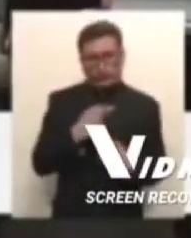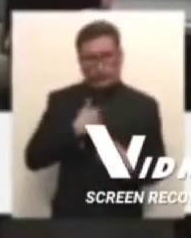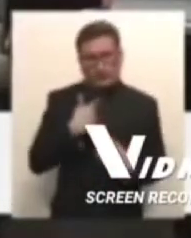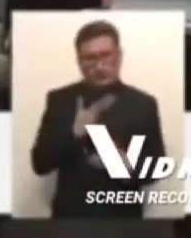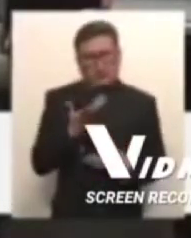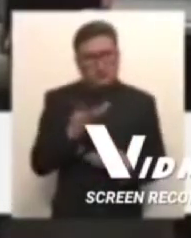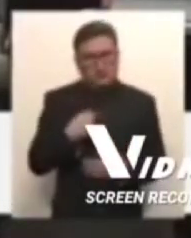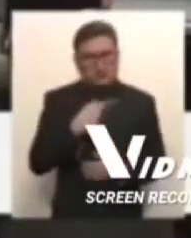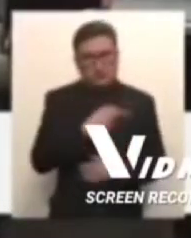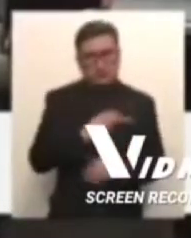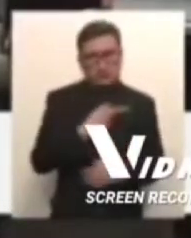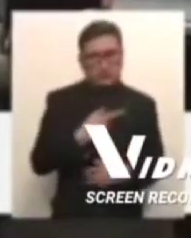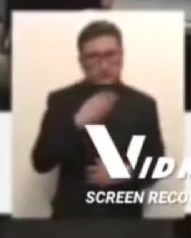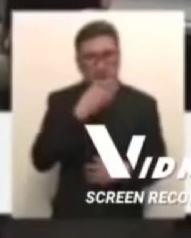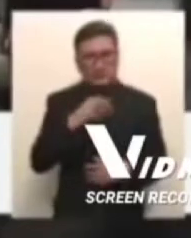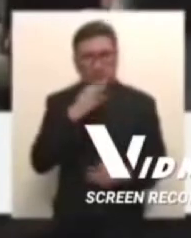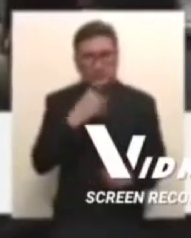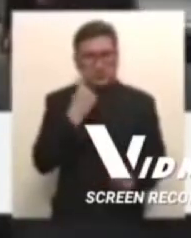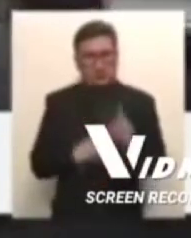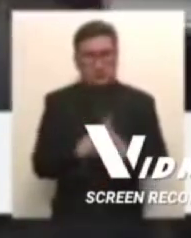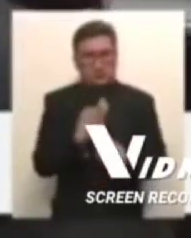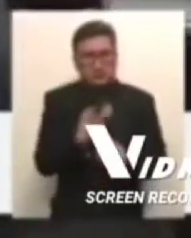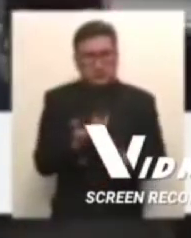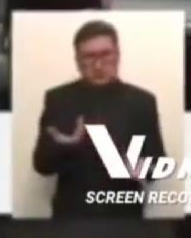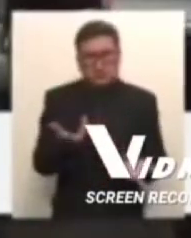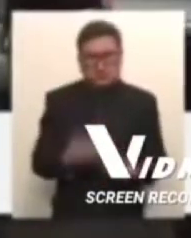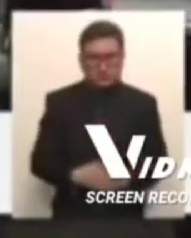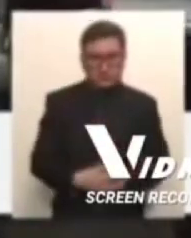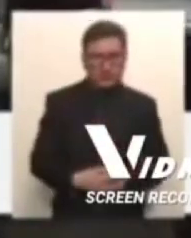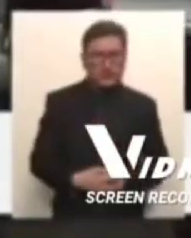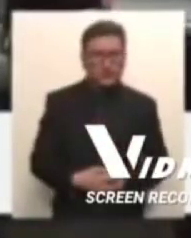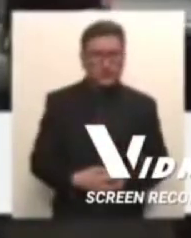ironía para decir que fue insolente con mi persona.